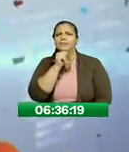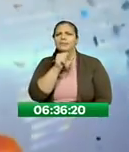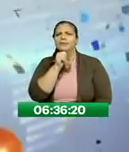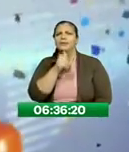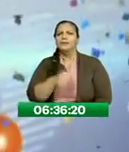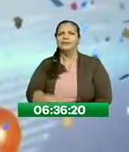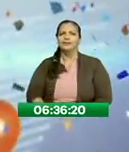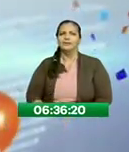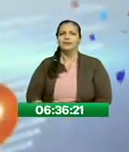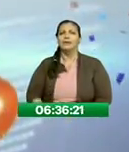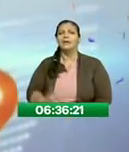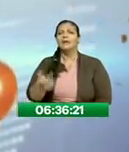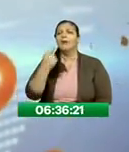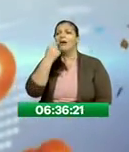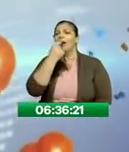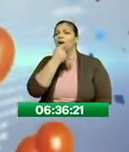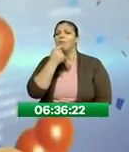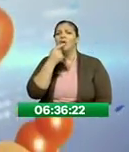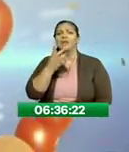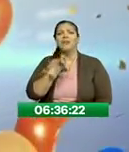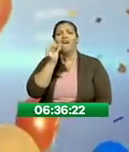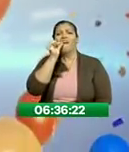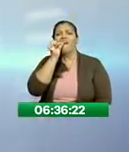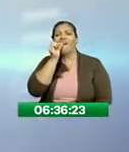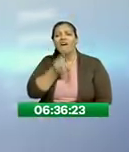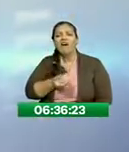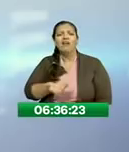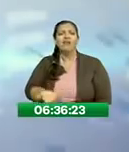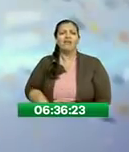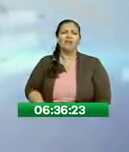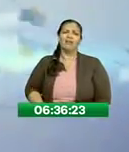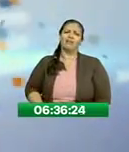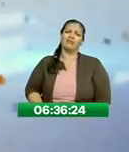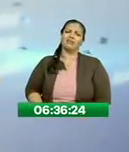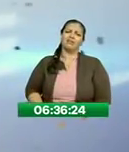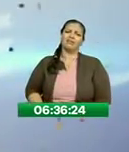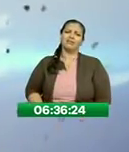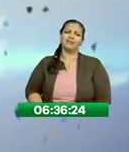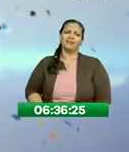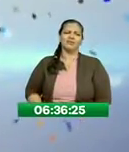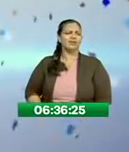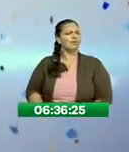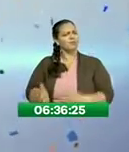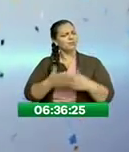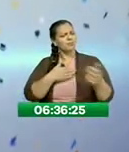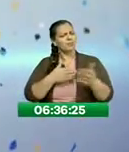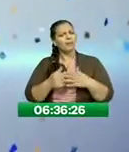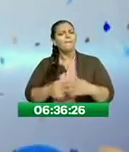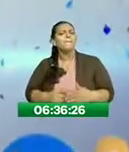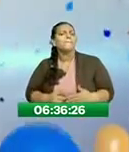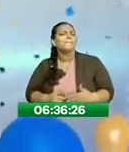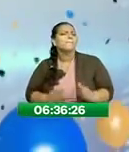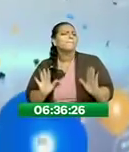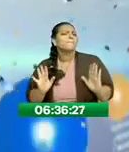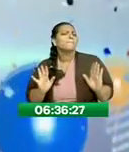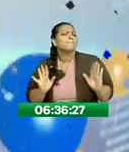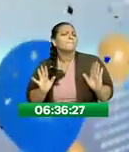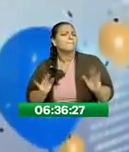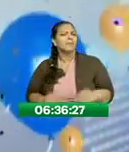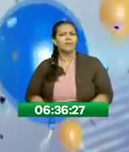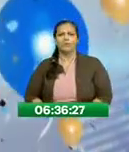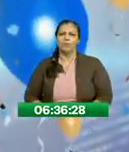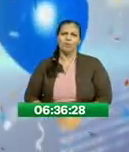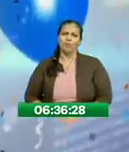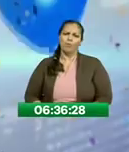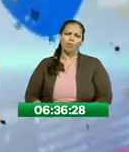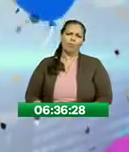importa, la lleva a que le haga una cirugía. Le cierra la boca. Le cierra la boca y no, pues la boca es importante. bueno para hablar. Para hablar. Para besar. Para